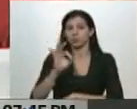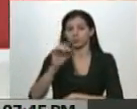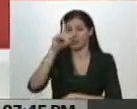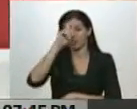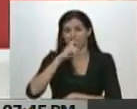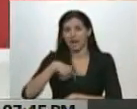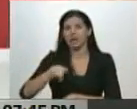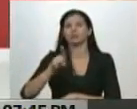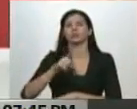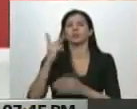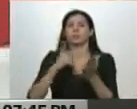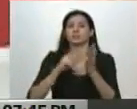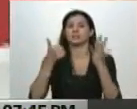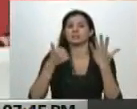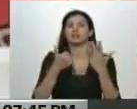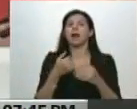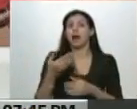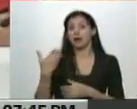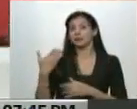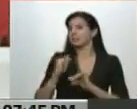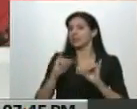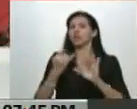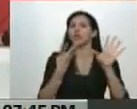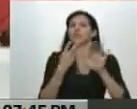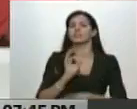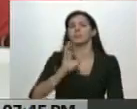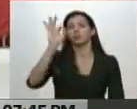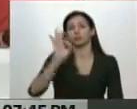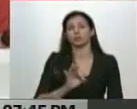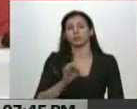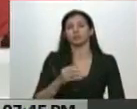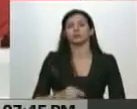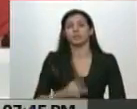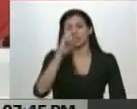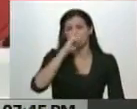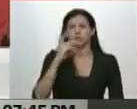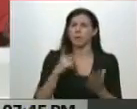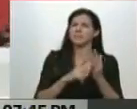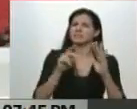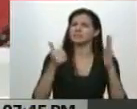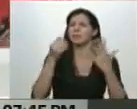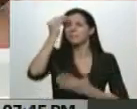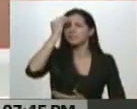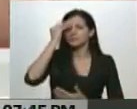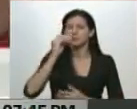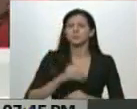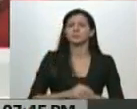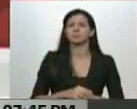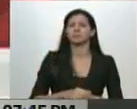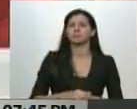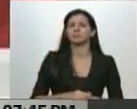año, porque ya alcanzamos un 90%. Dentro de las metas para este año, 2016,